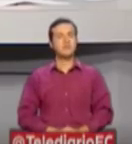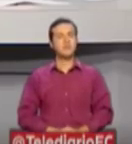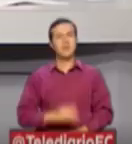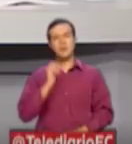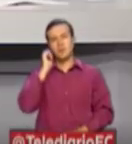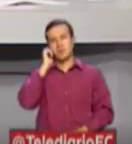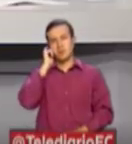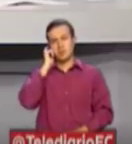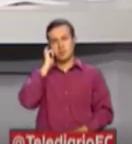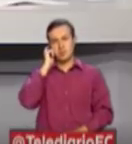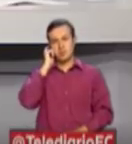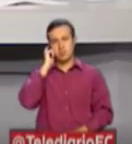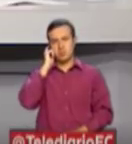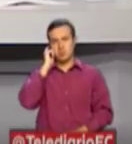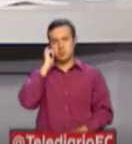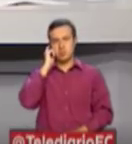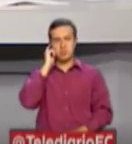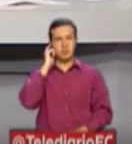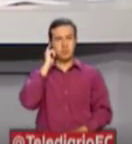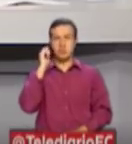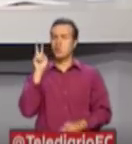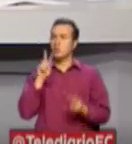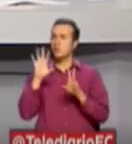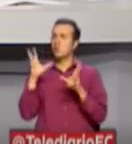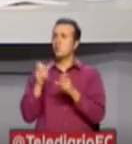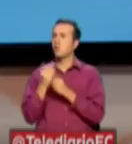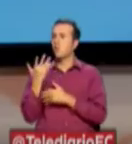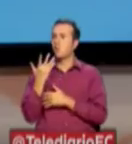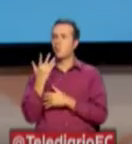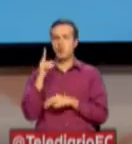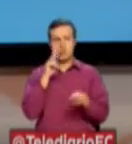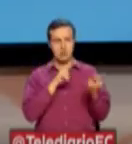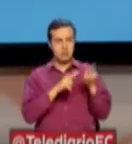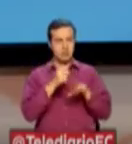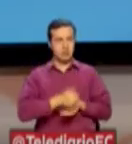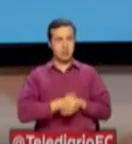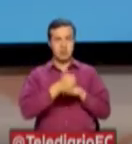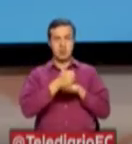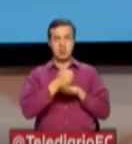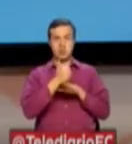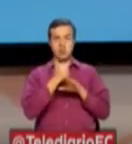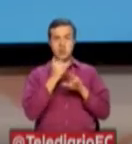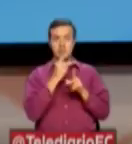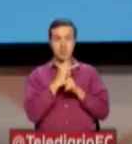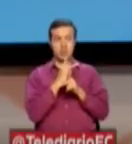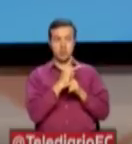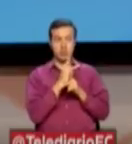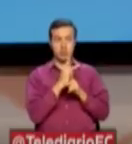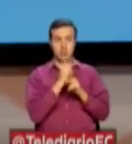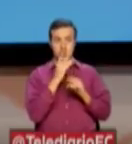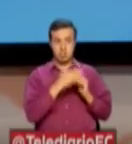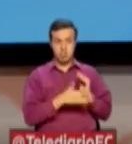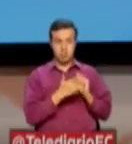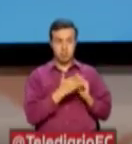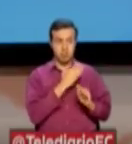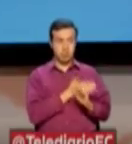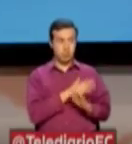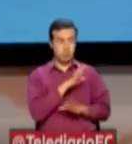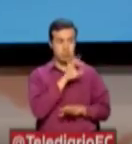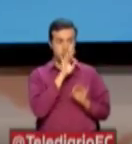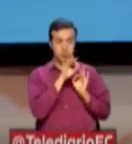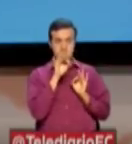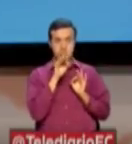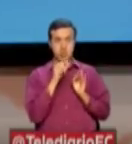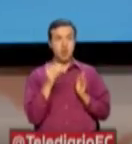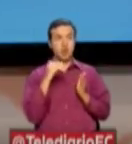para usted la evaluación y evaluar a las autoridades designadas por el consejo cesado y proceder al